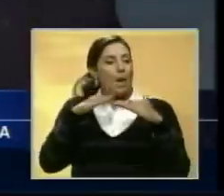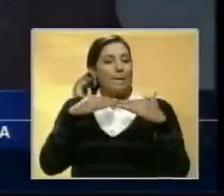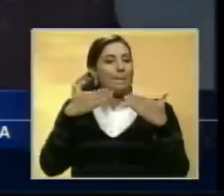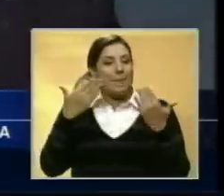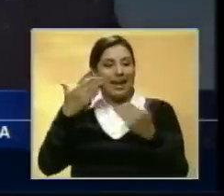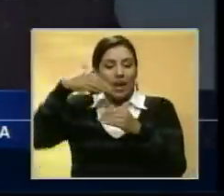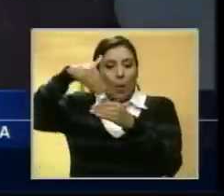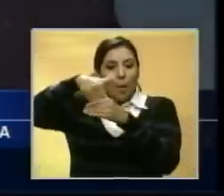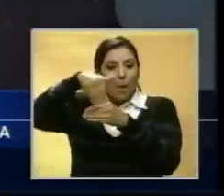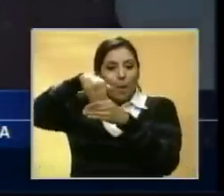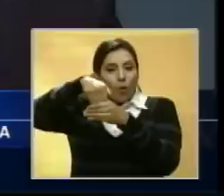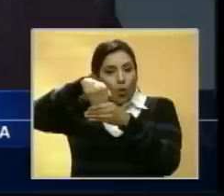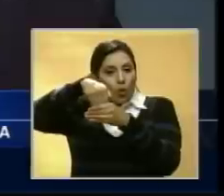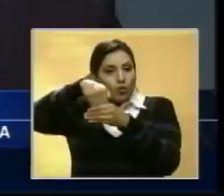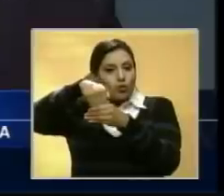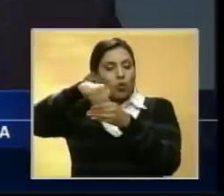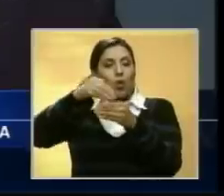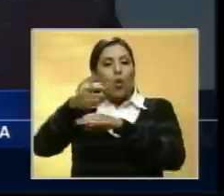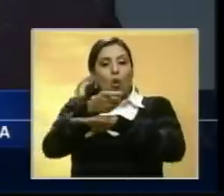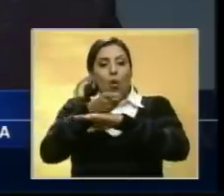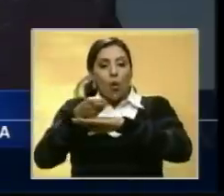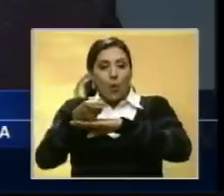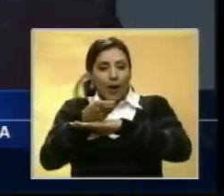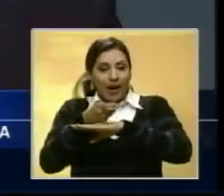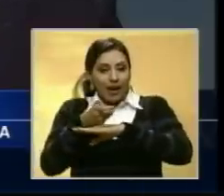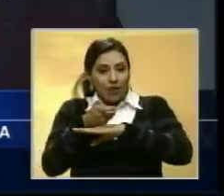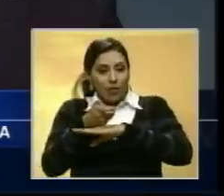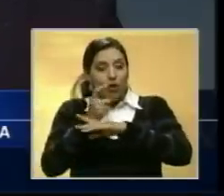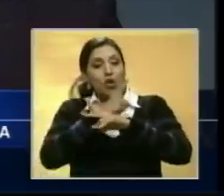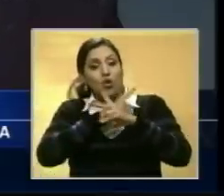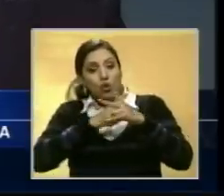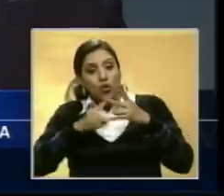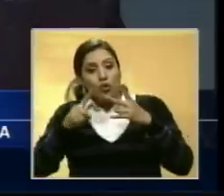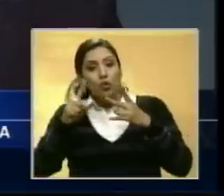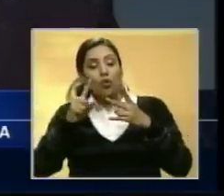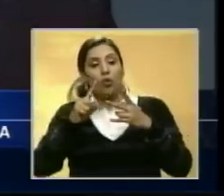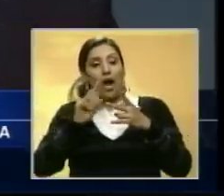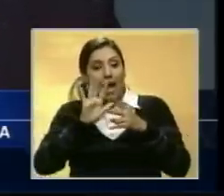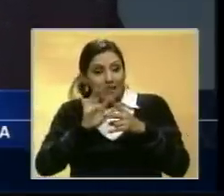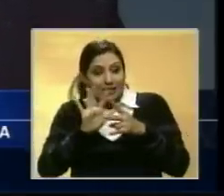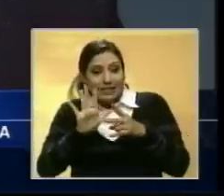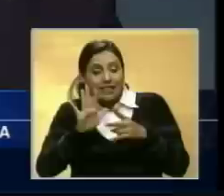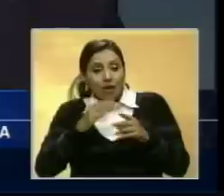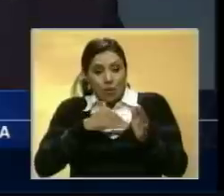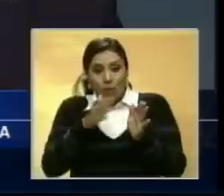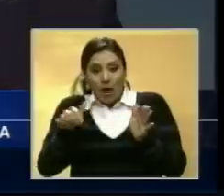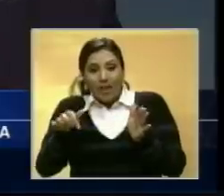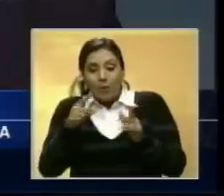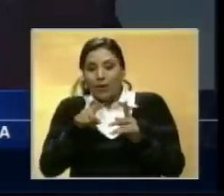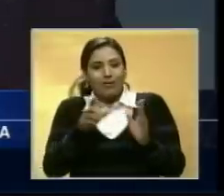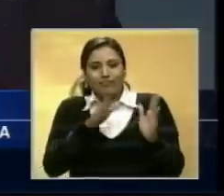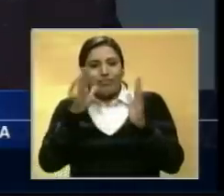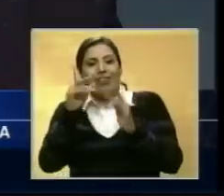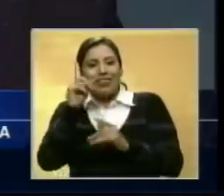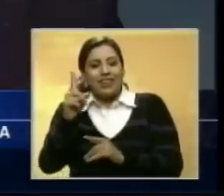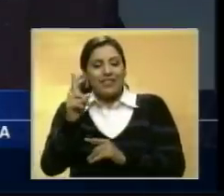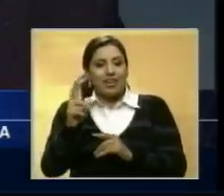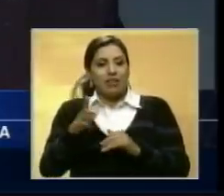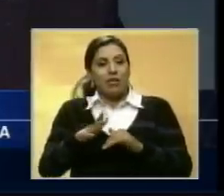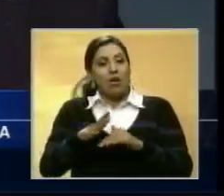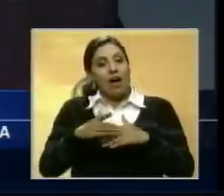la elección de los gobernadores y las gobernadoras como corresponde, pero está ahora, repito,